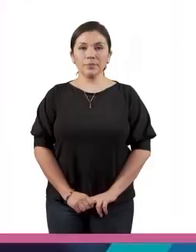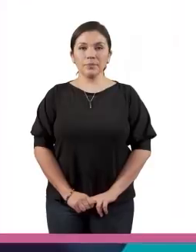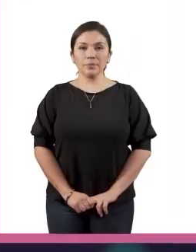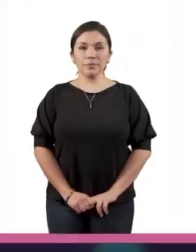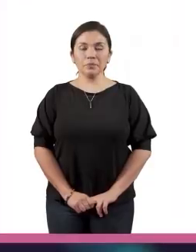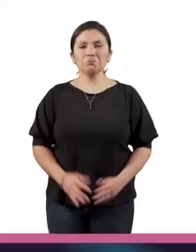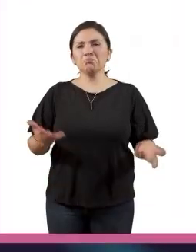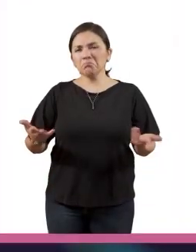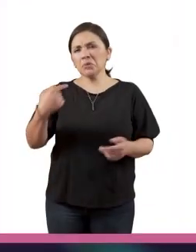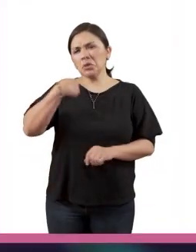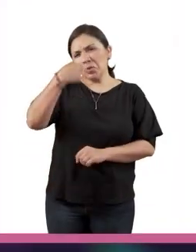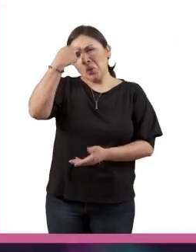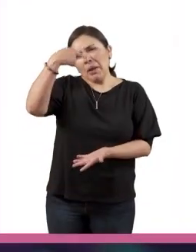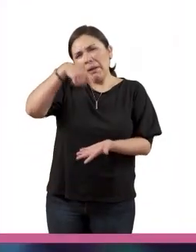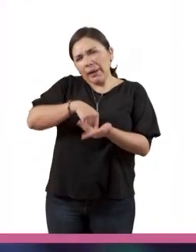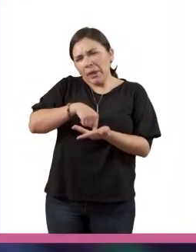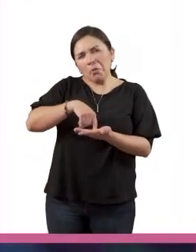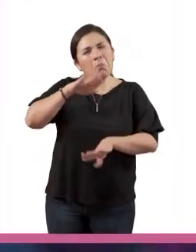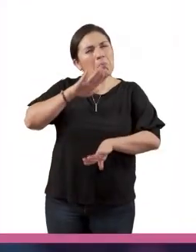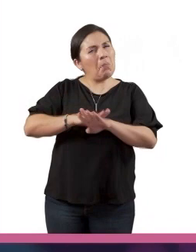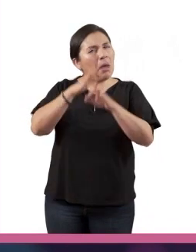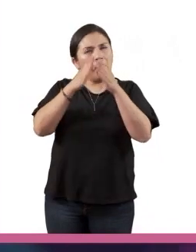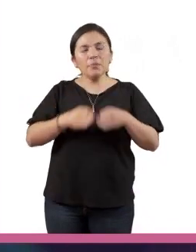Yo creo que de entrada,